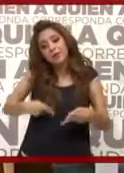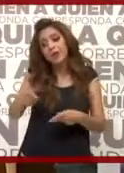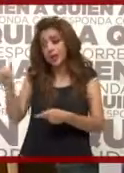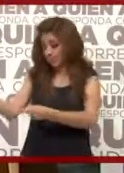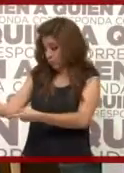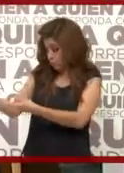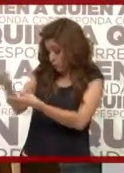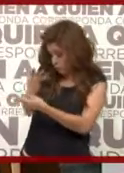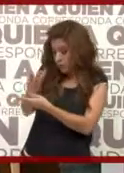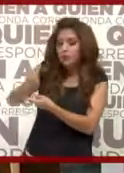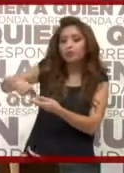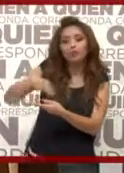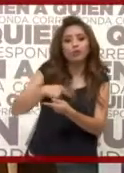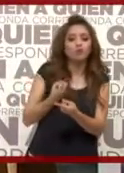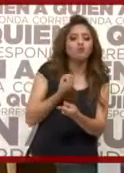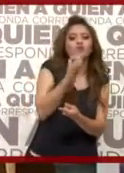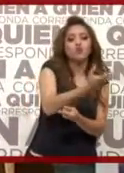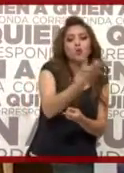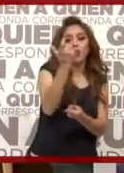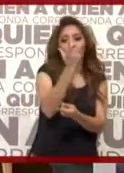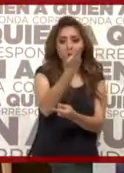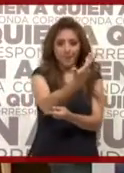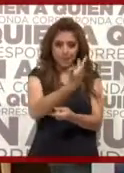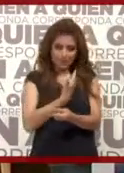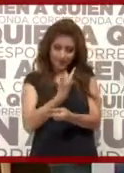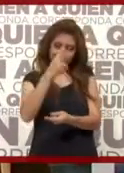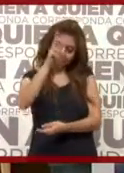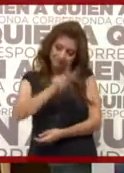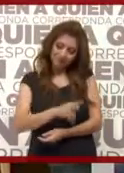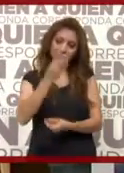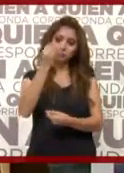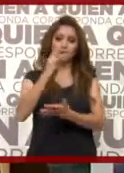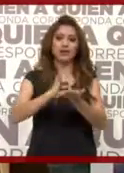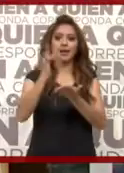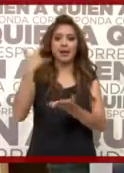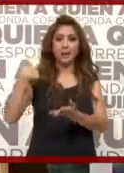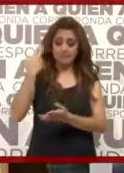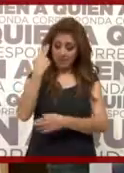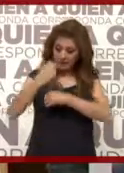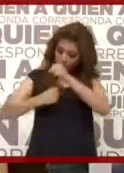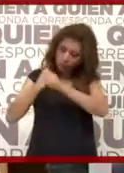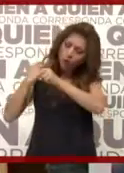a recibir a quien lo está solicitando. Felicidades a usted que a lo largo de estos 25 años nos ha